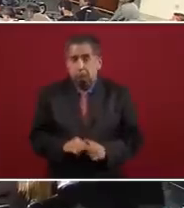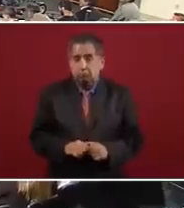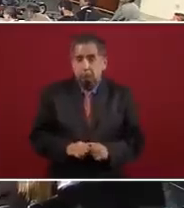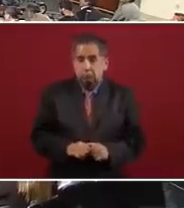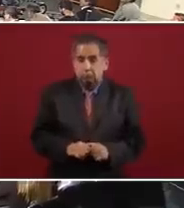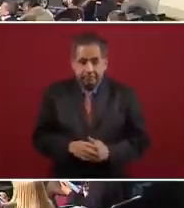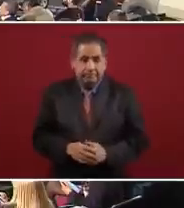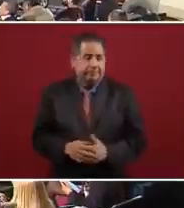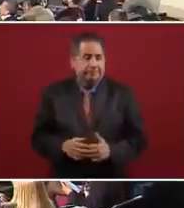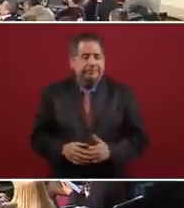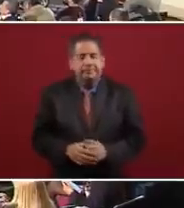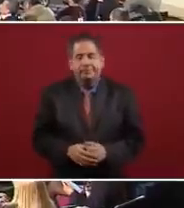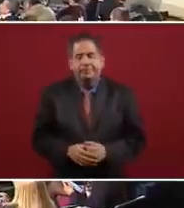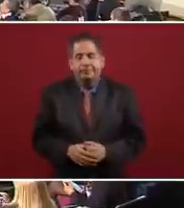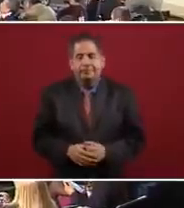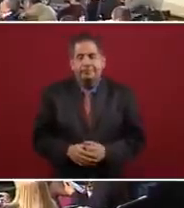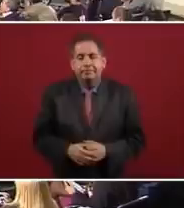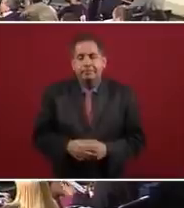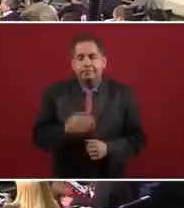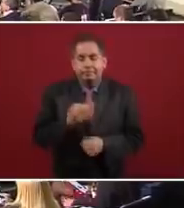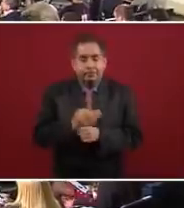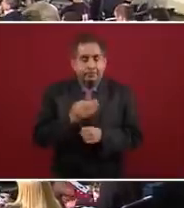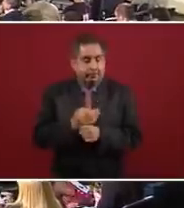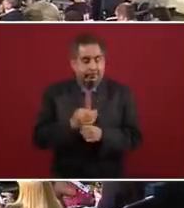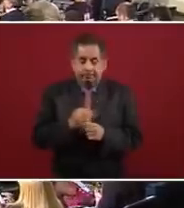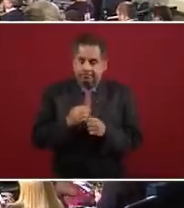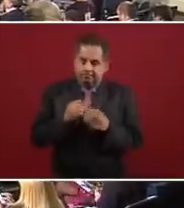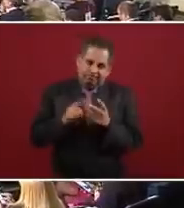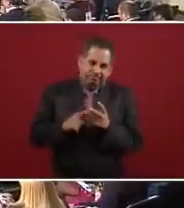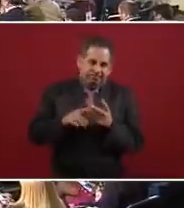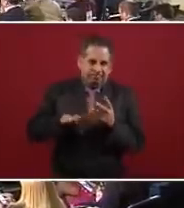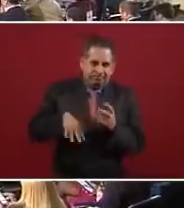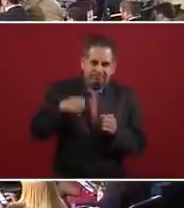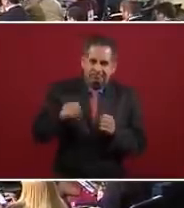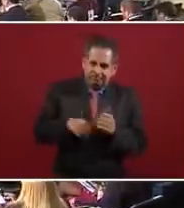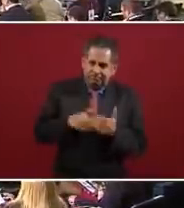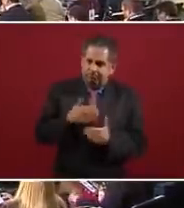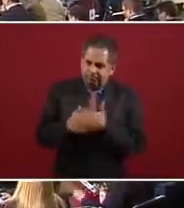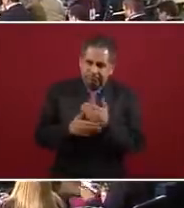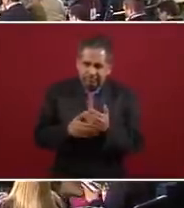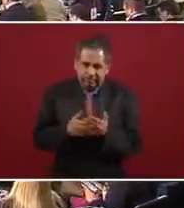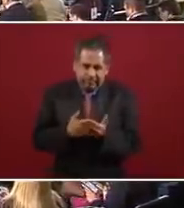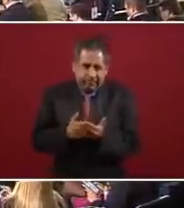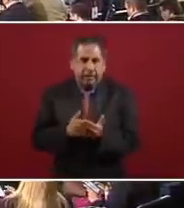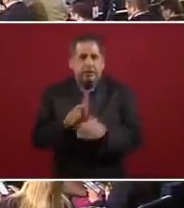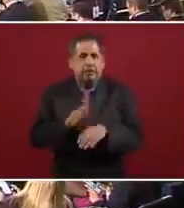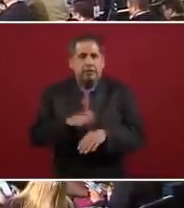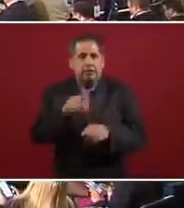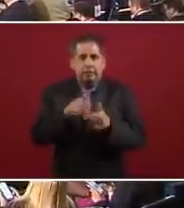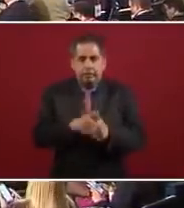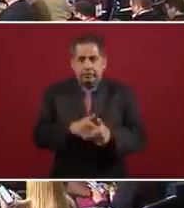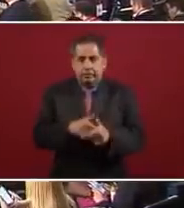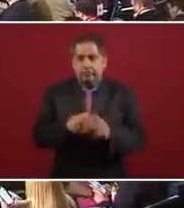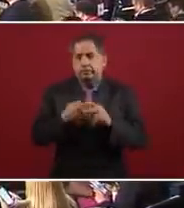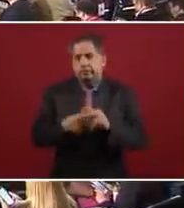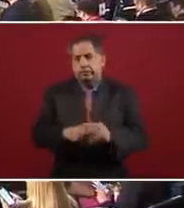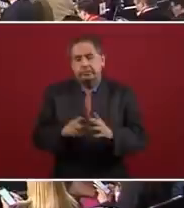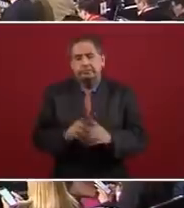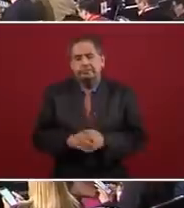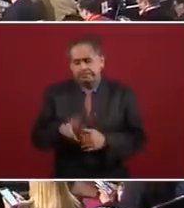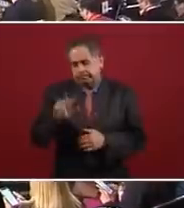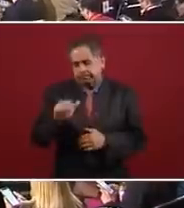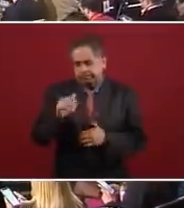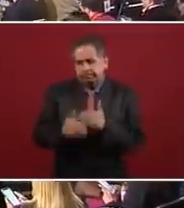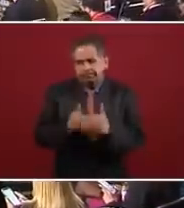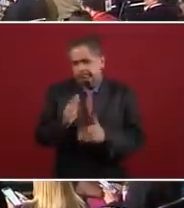tocar de la muerte ese tercer motor es el que nos falta arandas ya lo vamos a